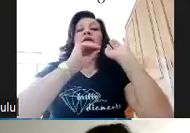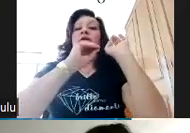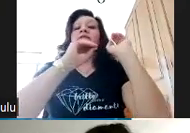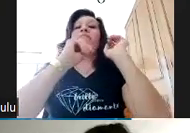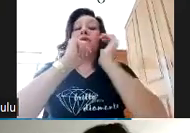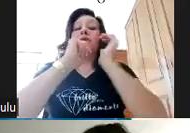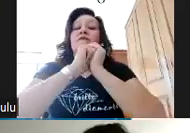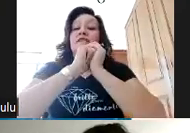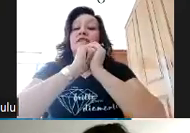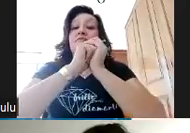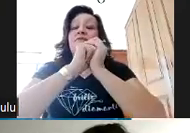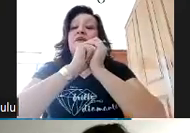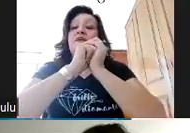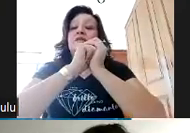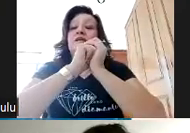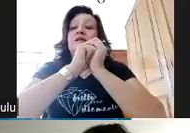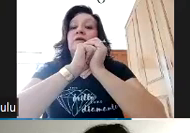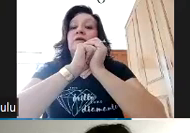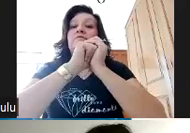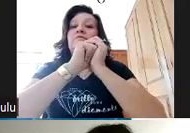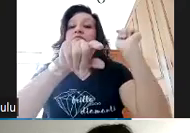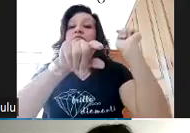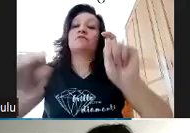debes también de este